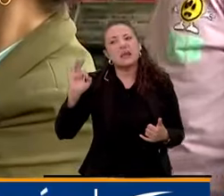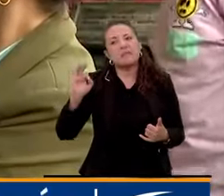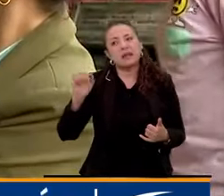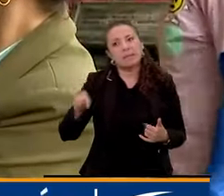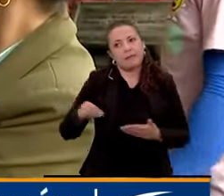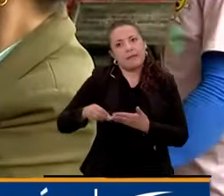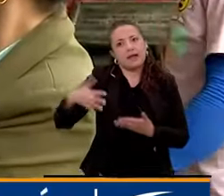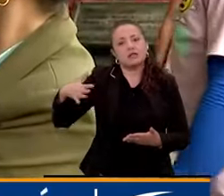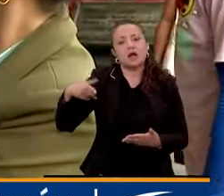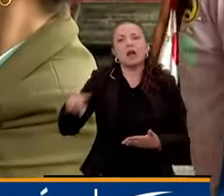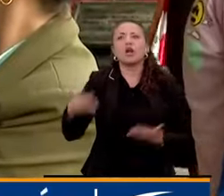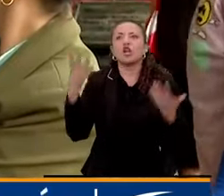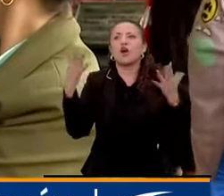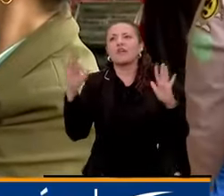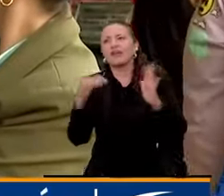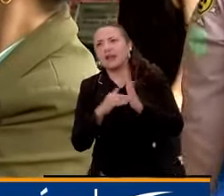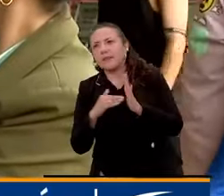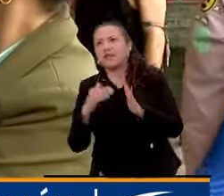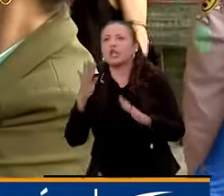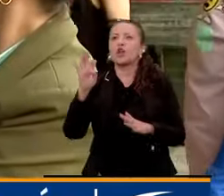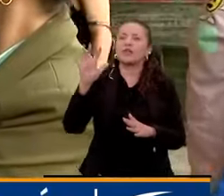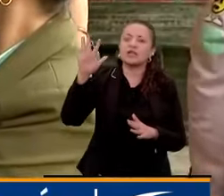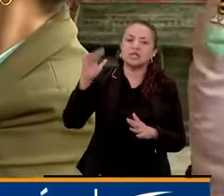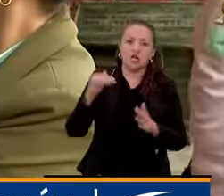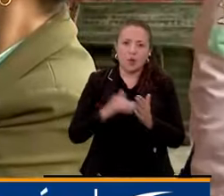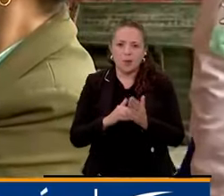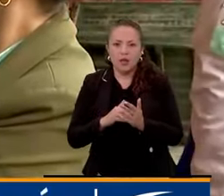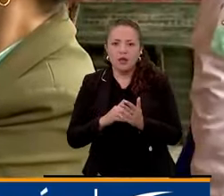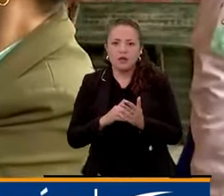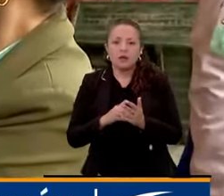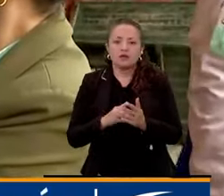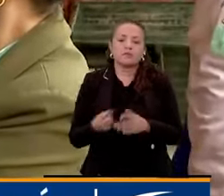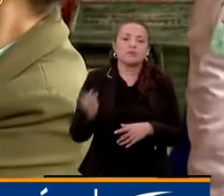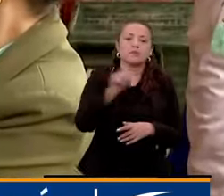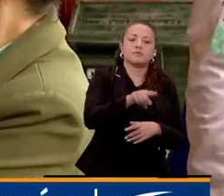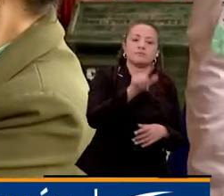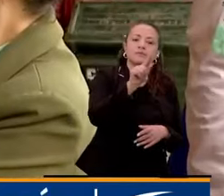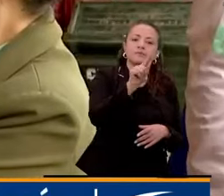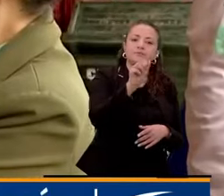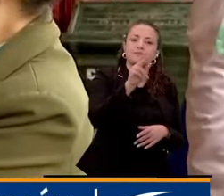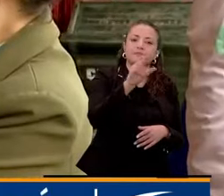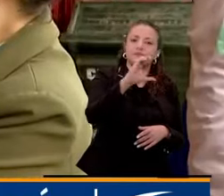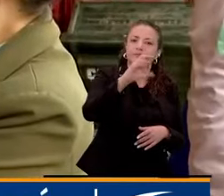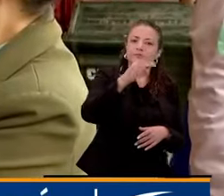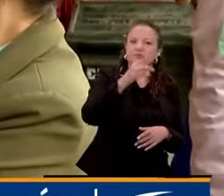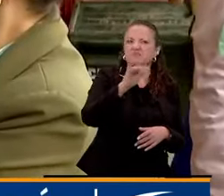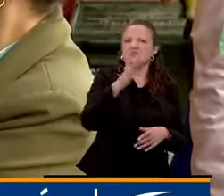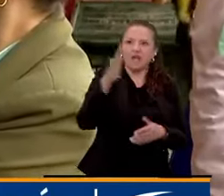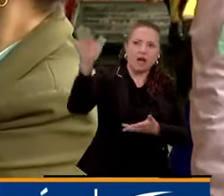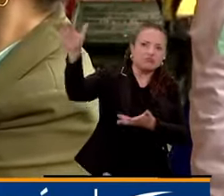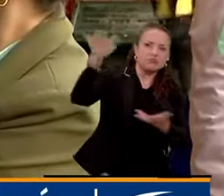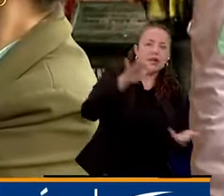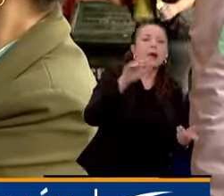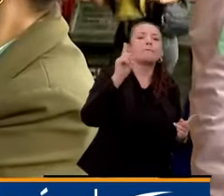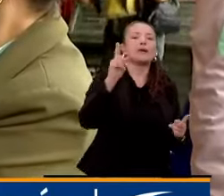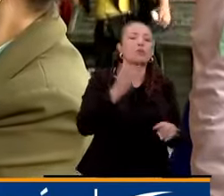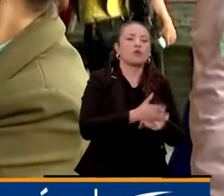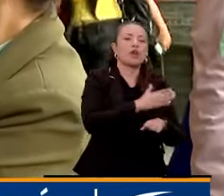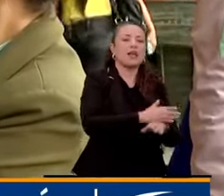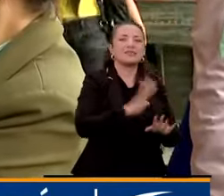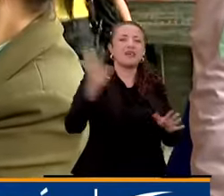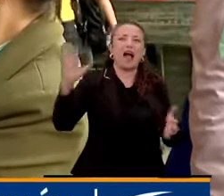más caro est 90,95 la c el farch ya ese sí dejó de llegar ya pero es porque se acabó la